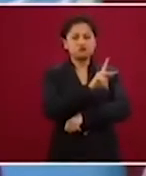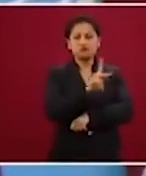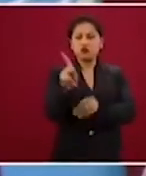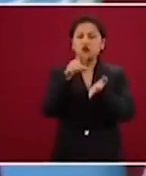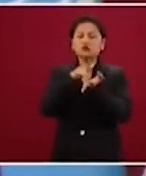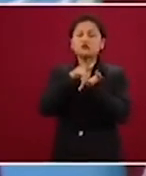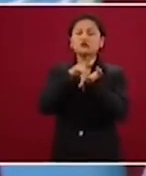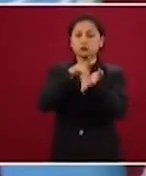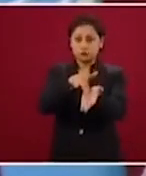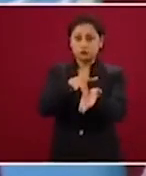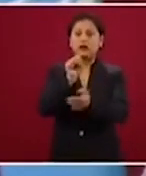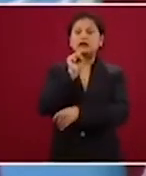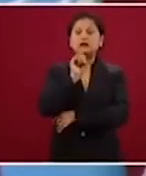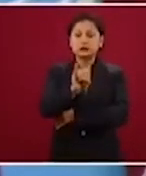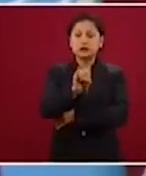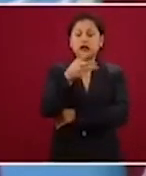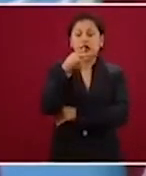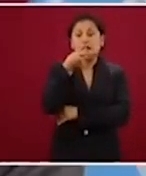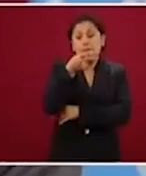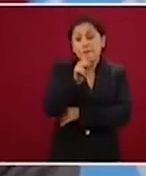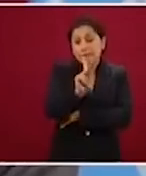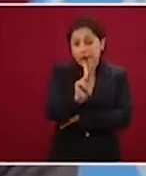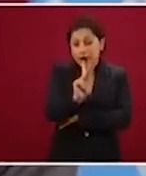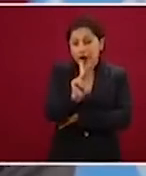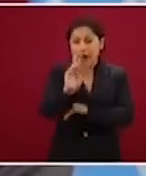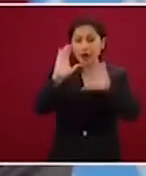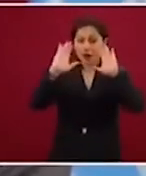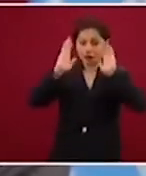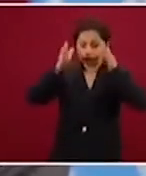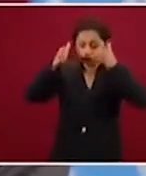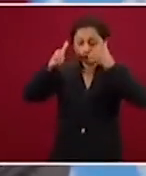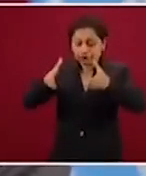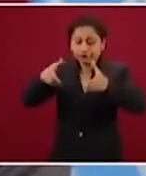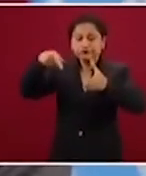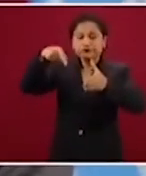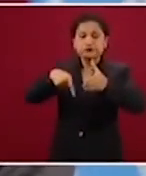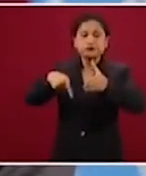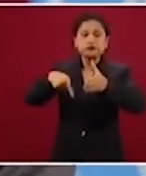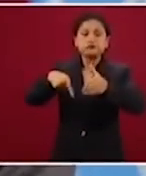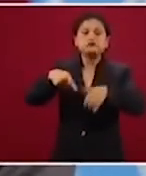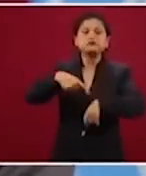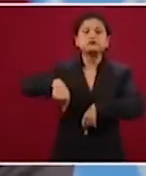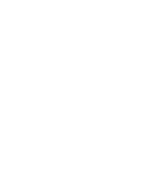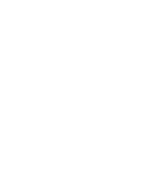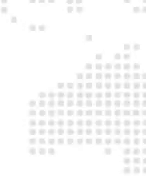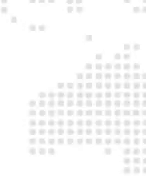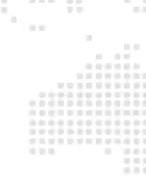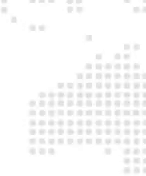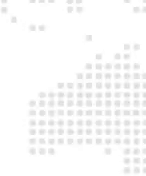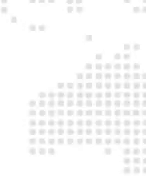se está dando atención especial a las comunidades indígenas de méxico